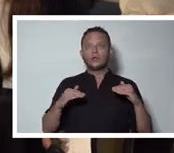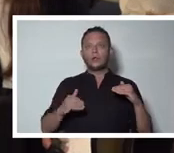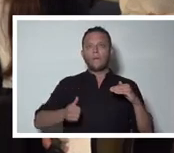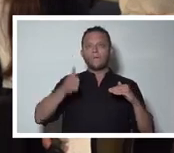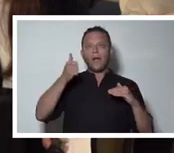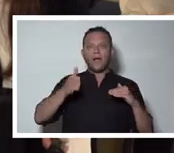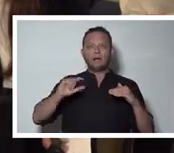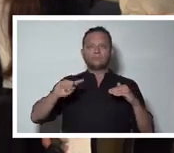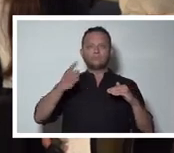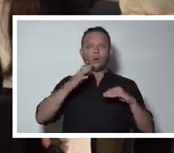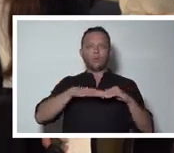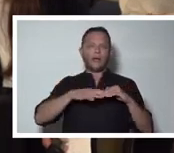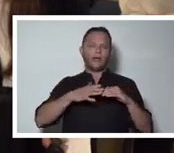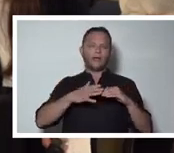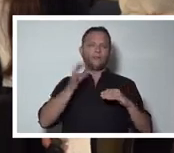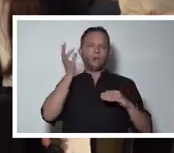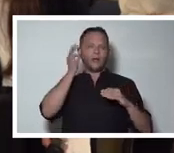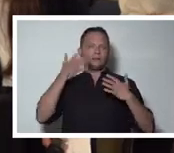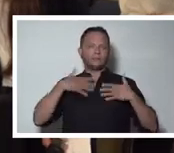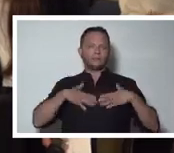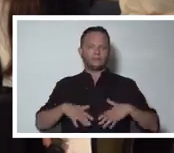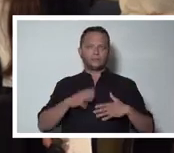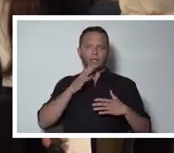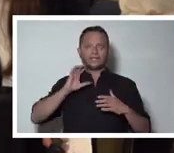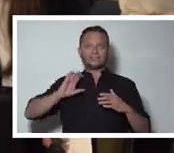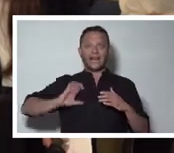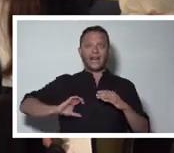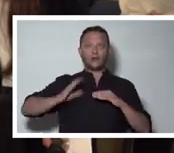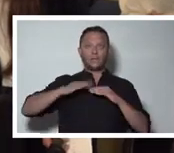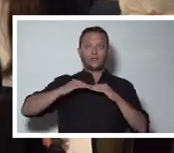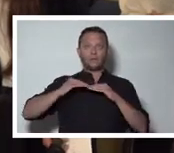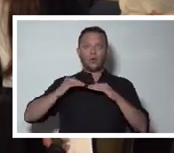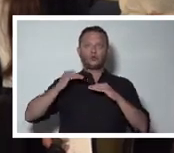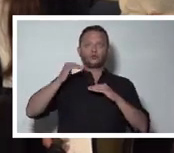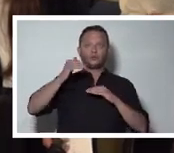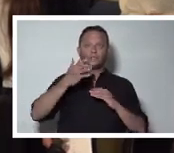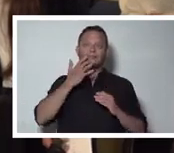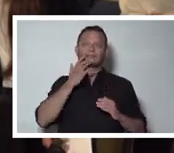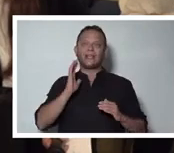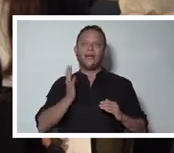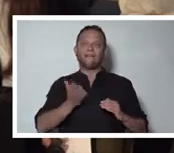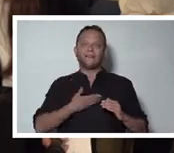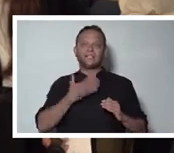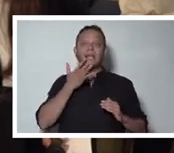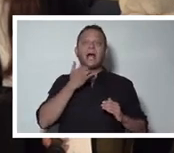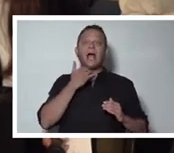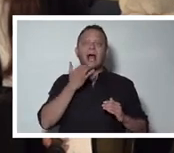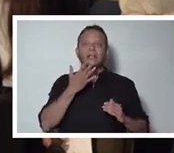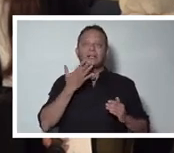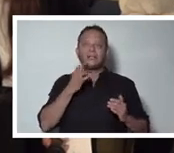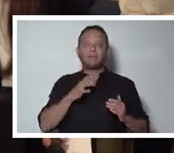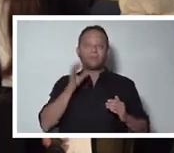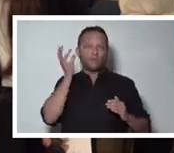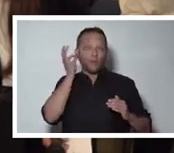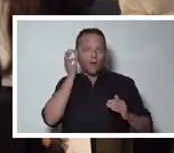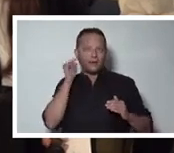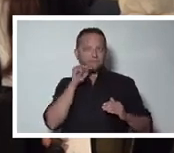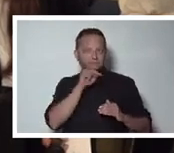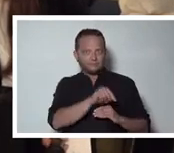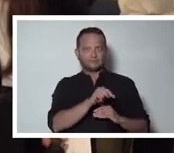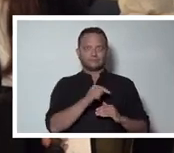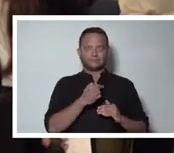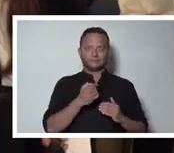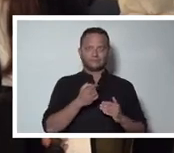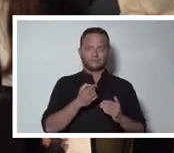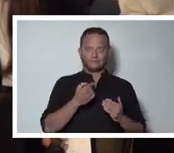reconfortante para las mujeres que subir el salario mínimo si a alguien le afecta la subida del salario mínimo es justamente a